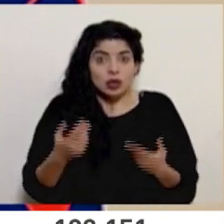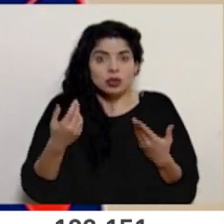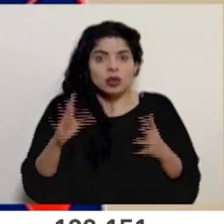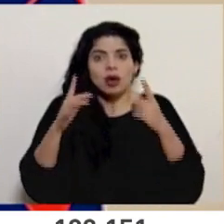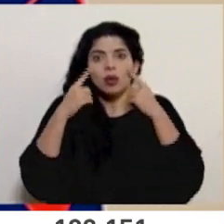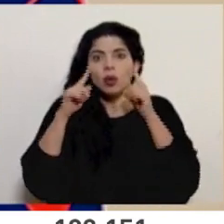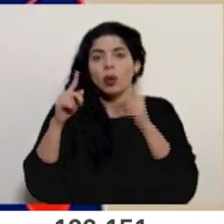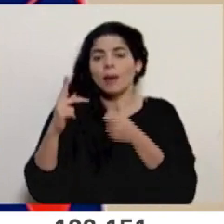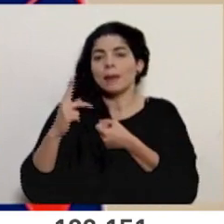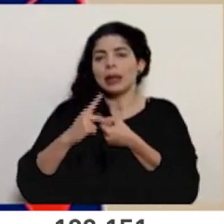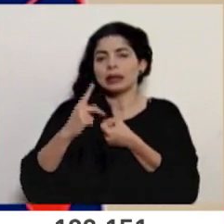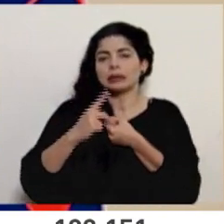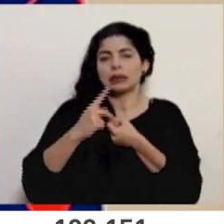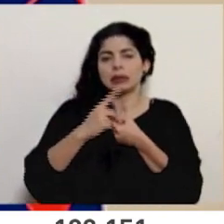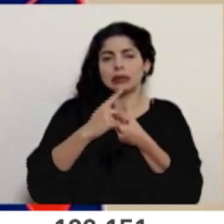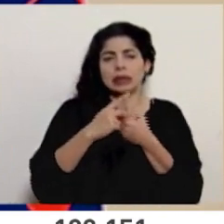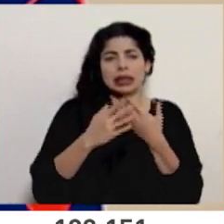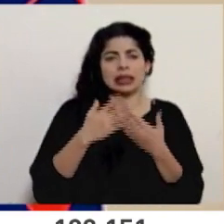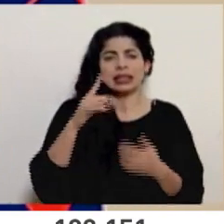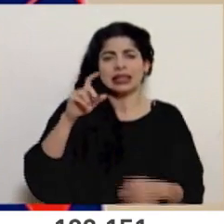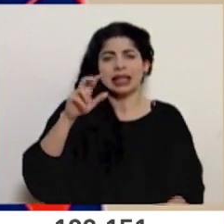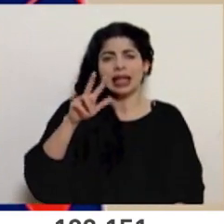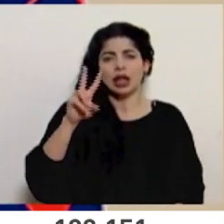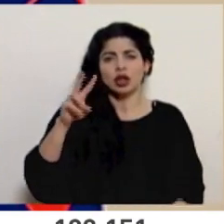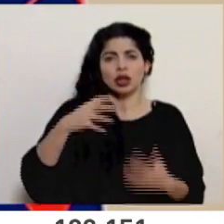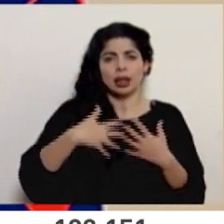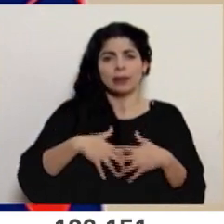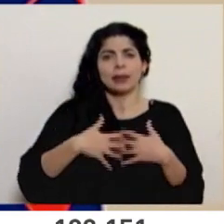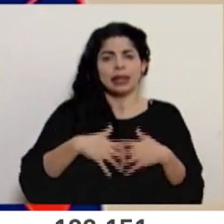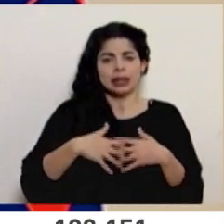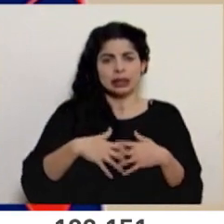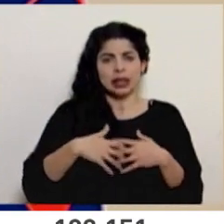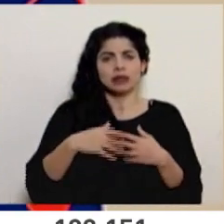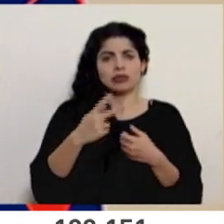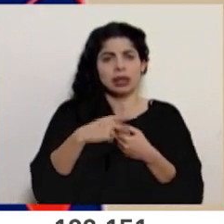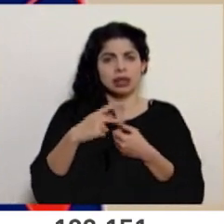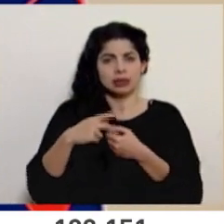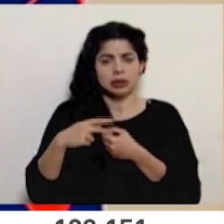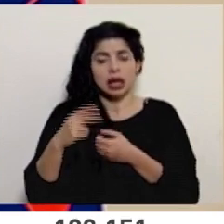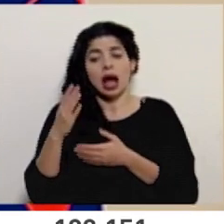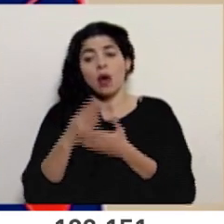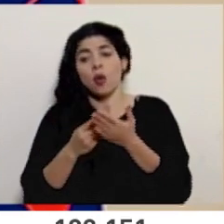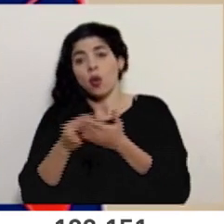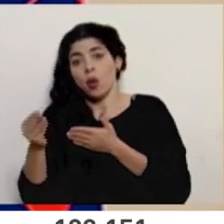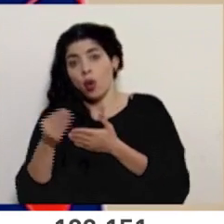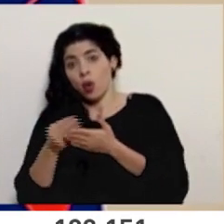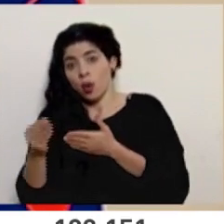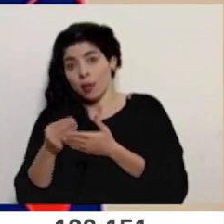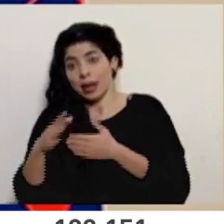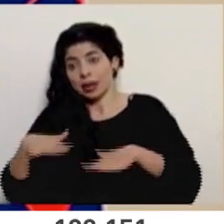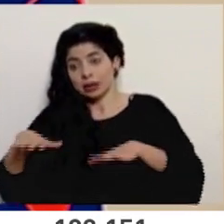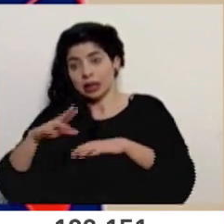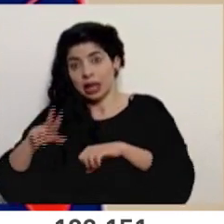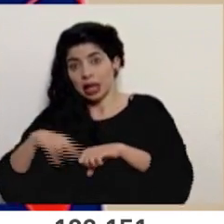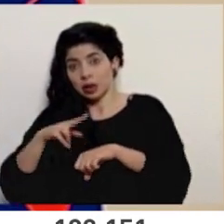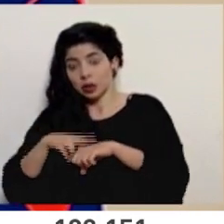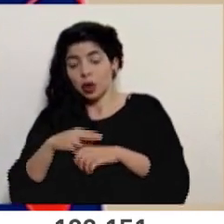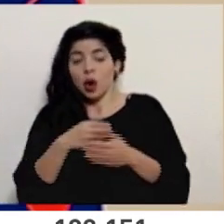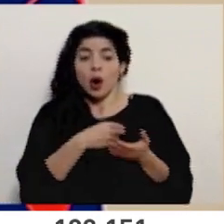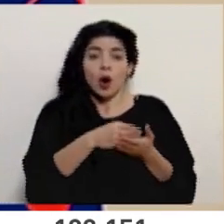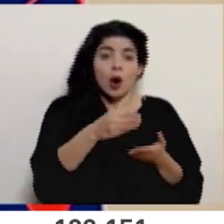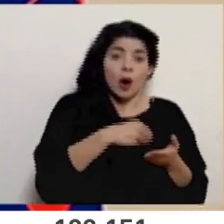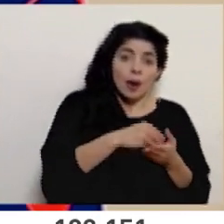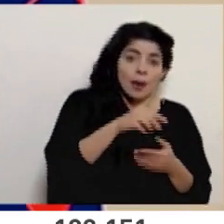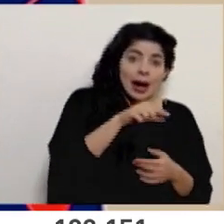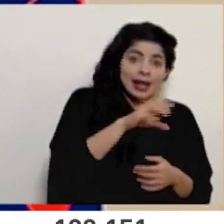la participación de aproximadamente 132 empresas, entre compras que se hicieron en el nivel nacional, compras